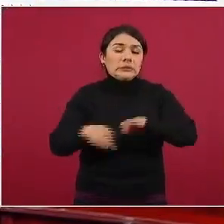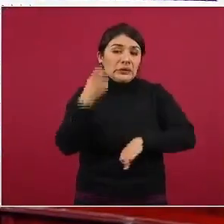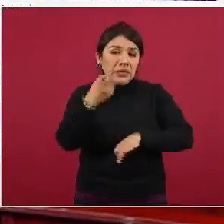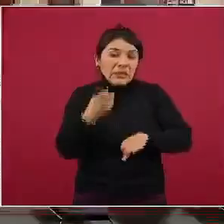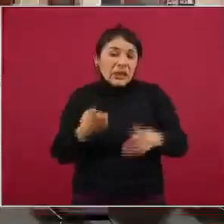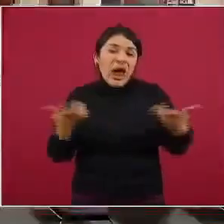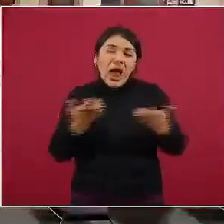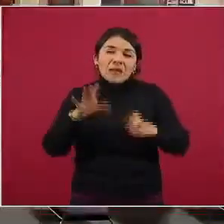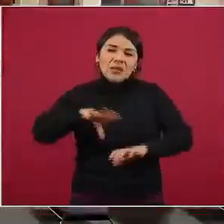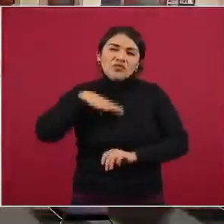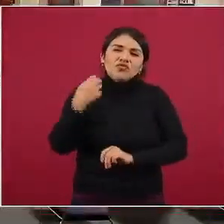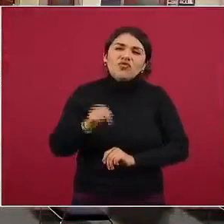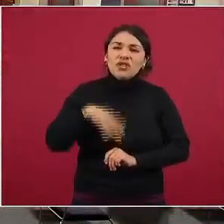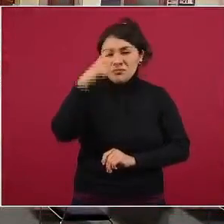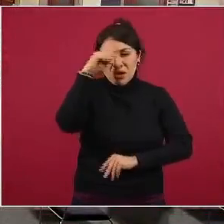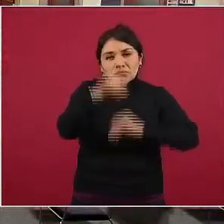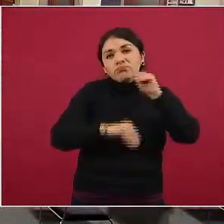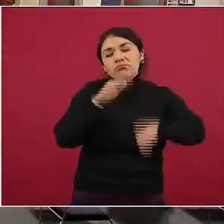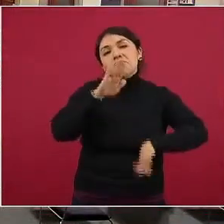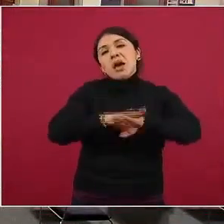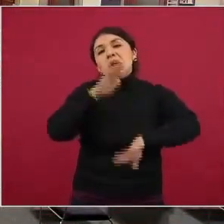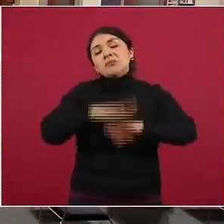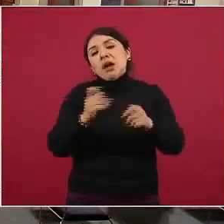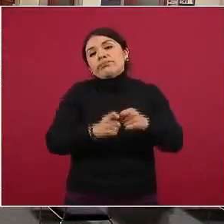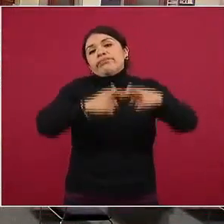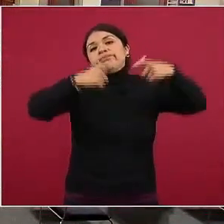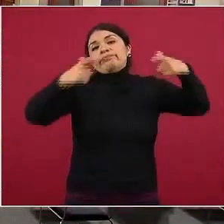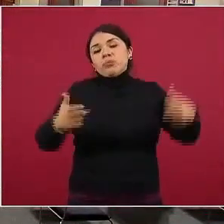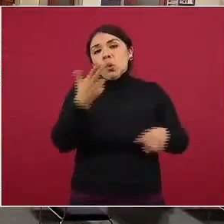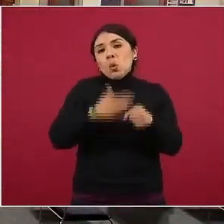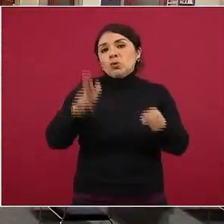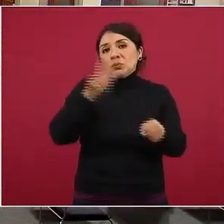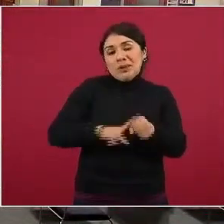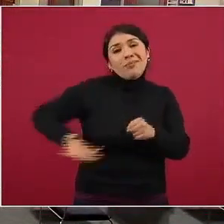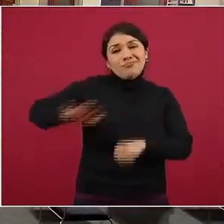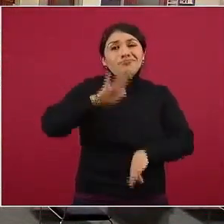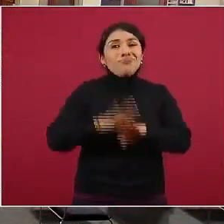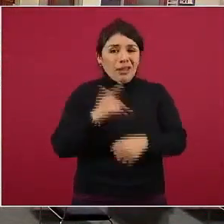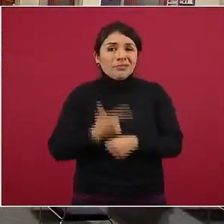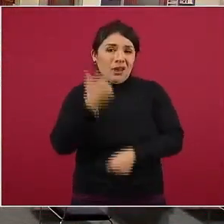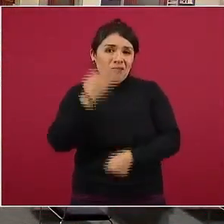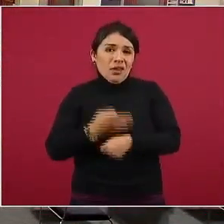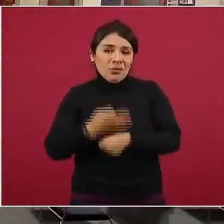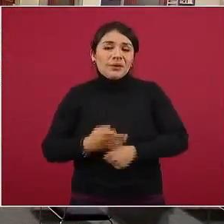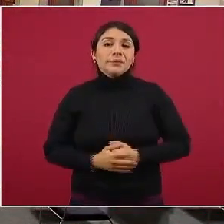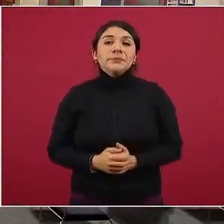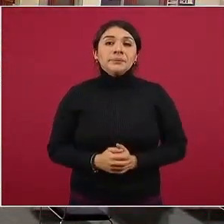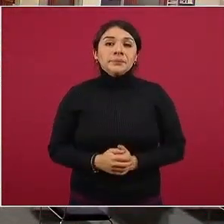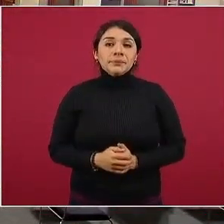este esfuerzo en esta zona de mayor impacto. La siguiente.